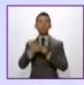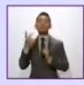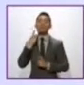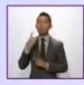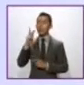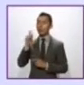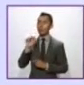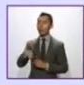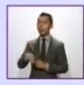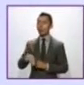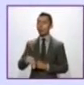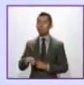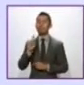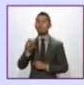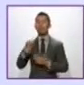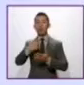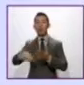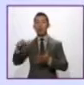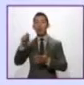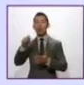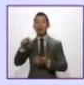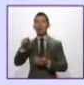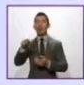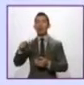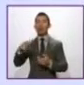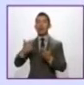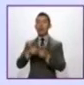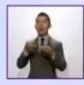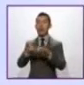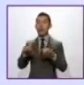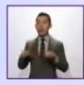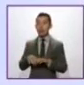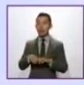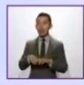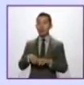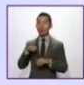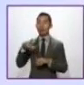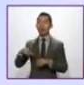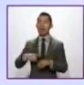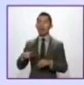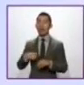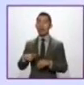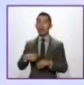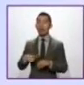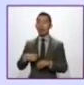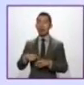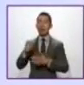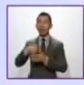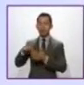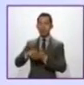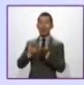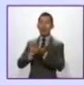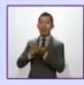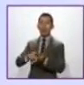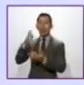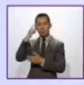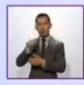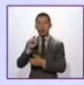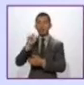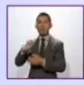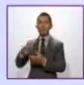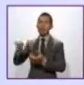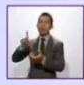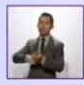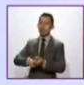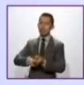Acción Nacional voten a los miembros del gabinete del actual gobierno para que formen parte de los